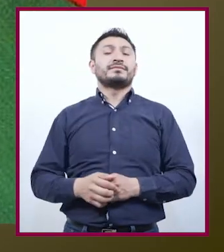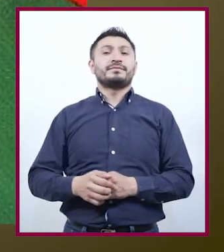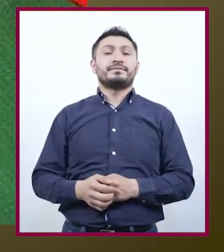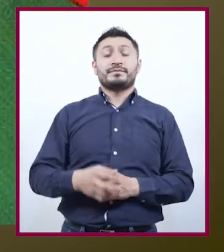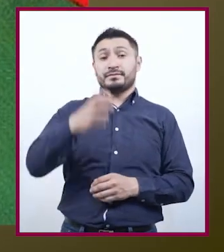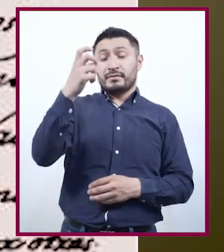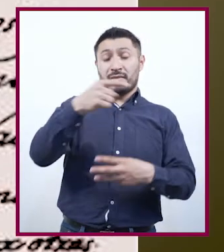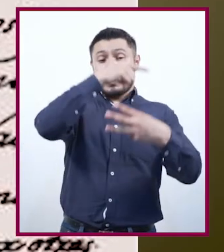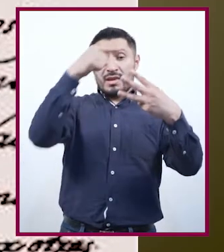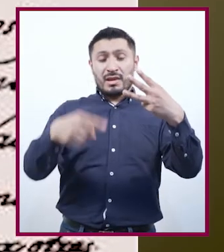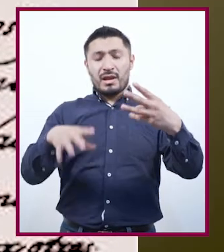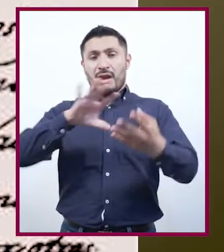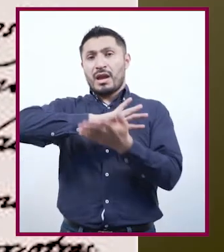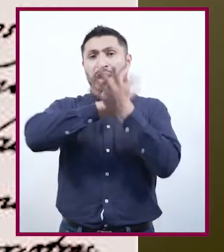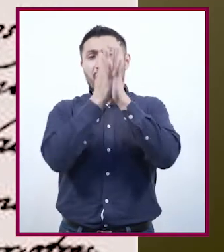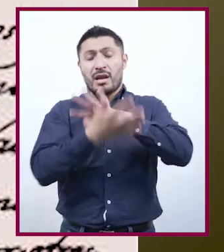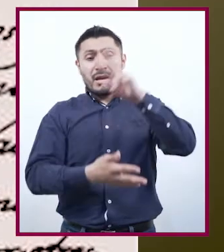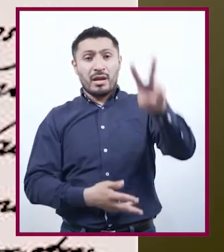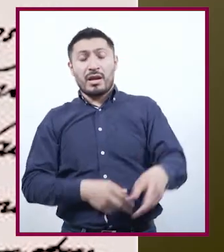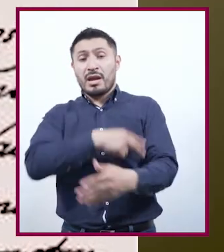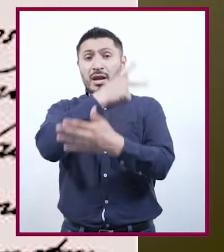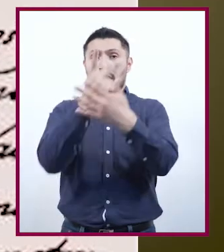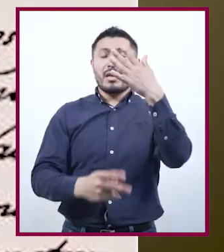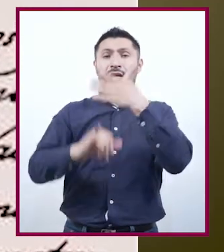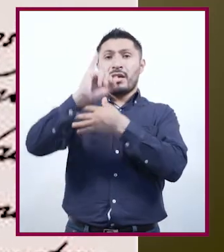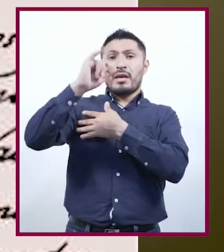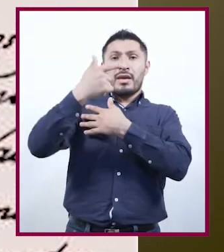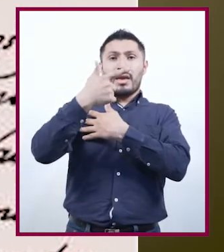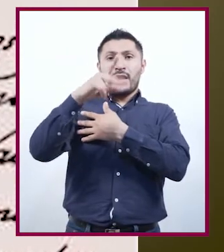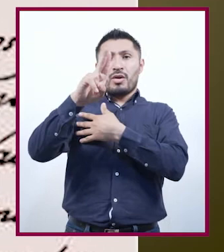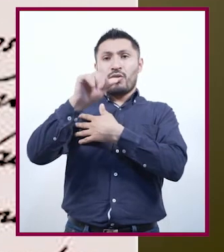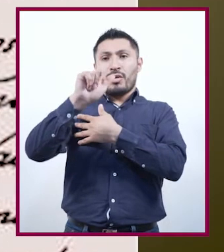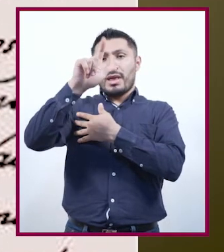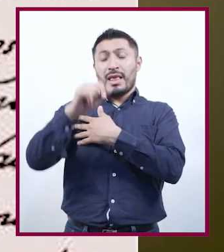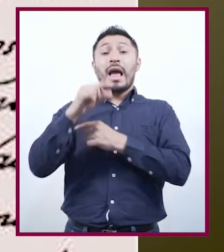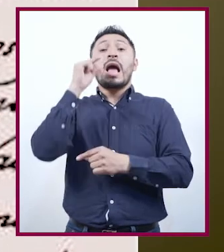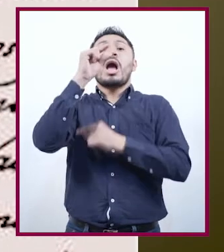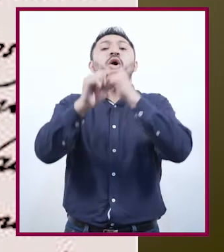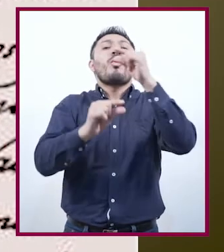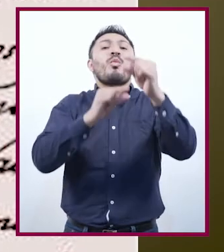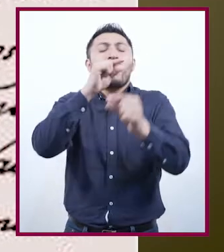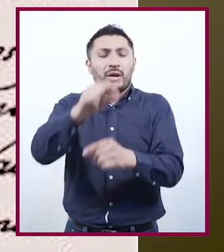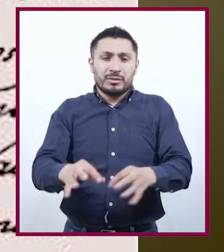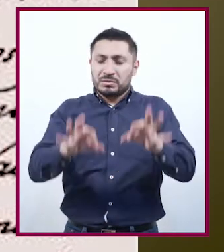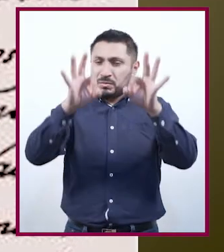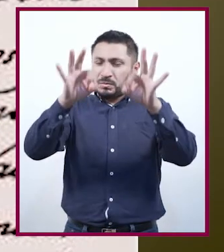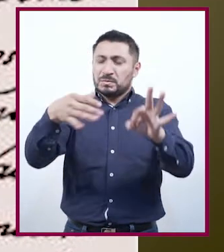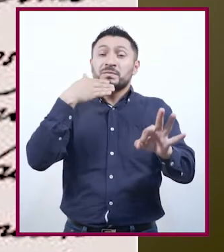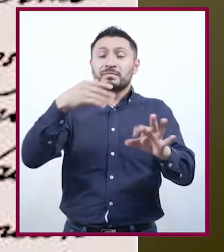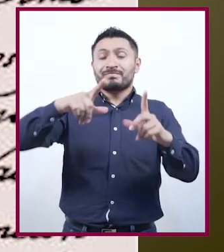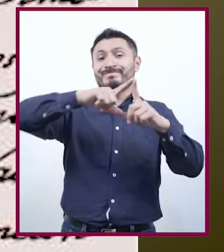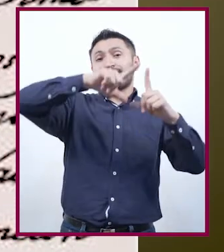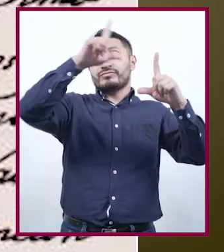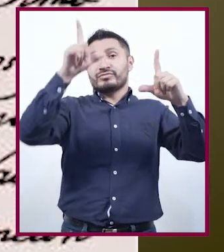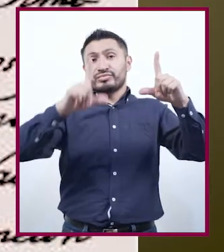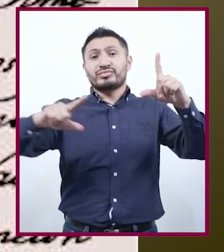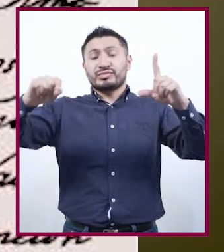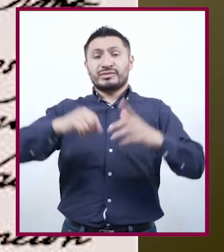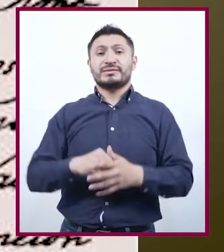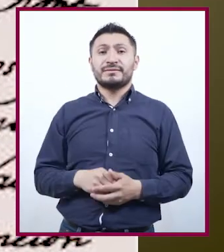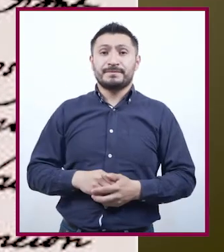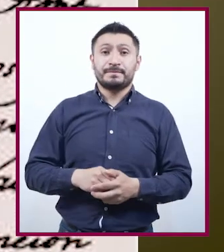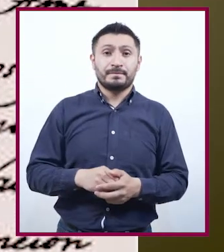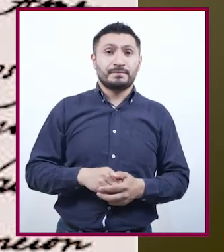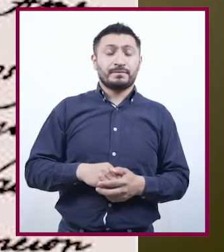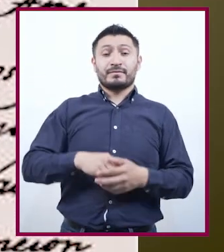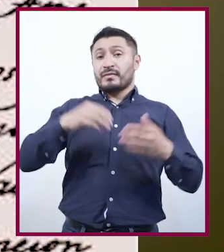monárquico. Estas garantías se materializaron en el llamado Plan de Iguala, mismo que poco a poco empezó a ganar adeptos en